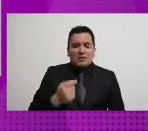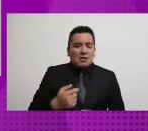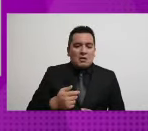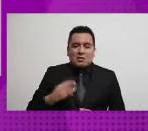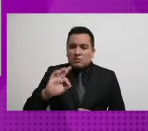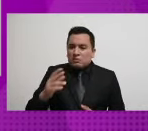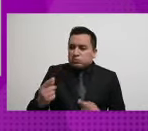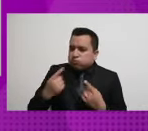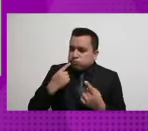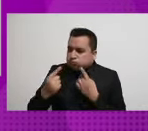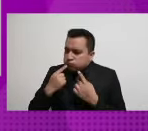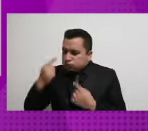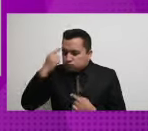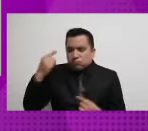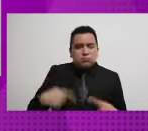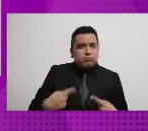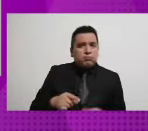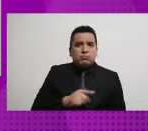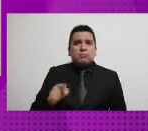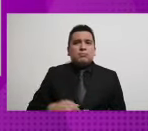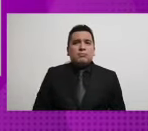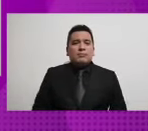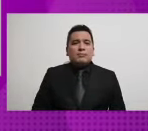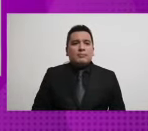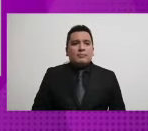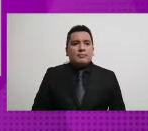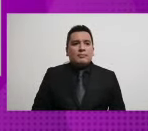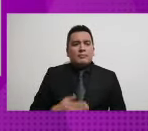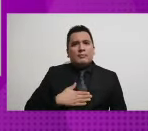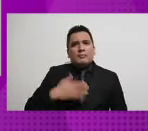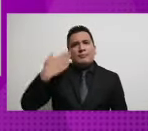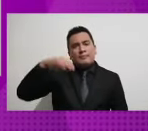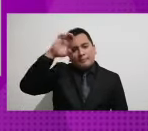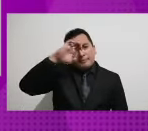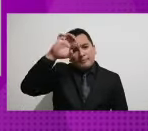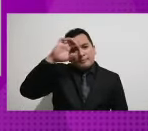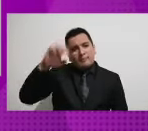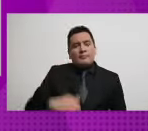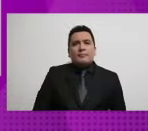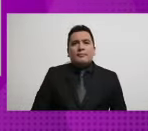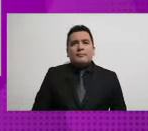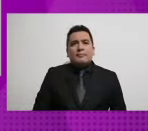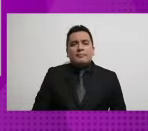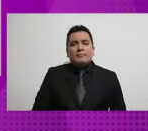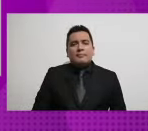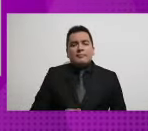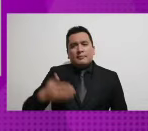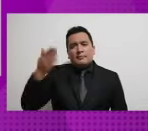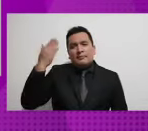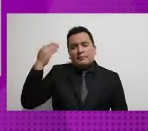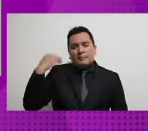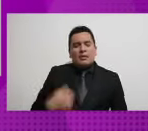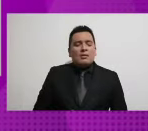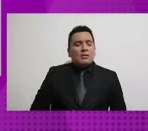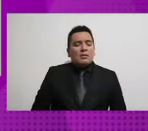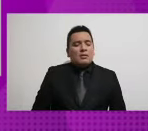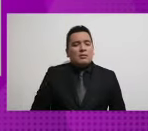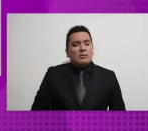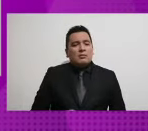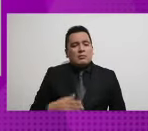Electoral, pues prepare la solución para esas personas. Yo tuve una experiencia en un proceso